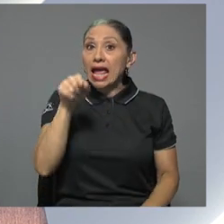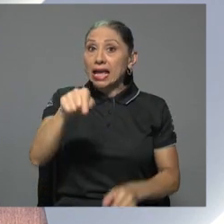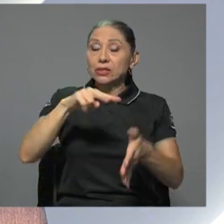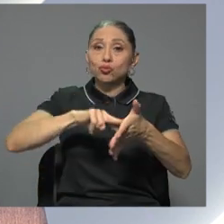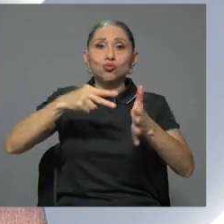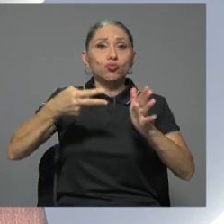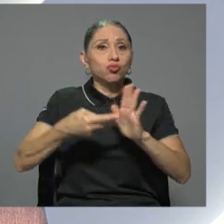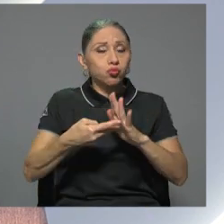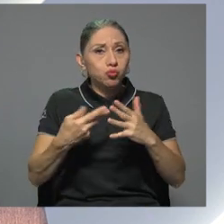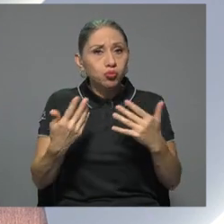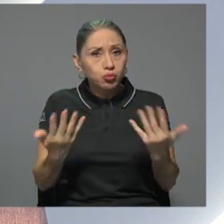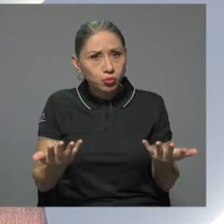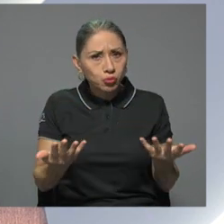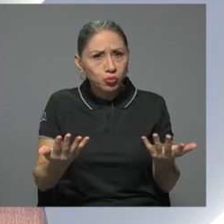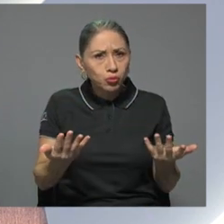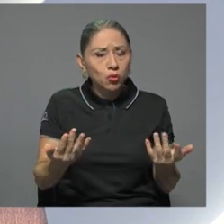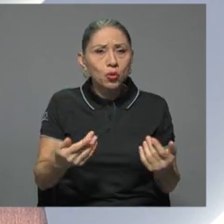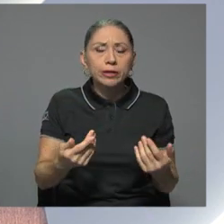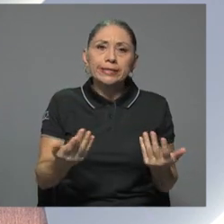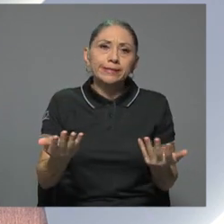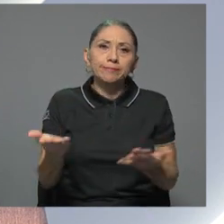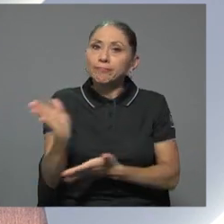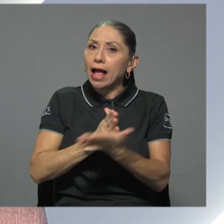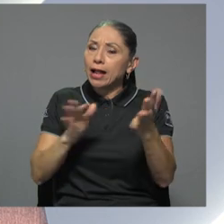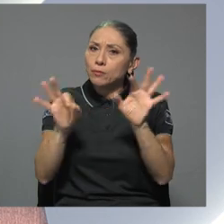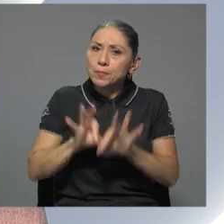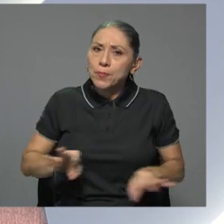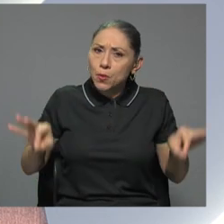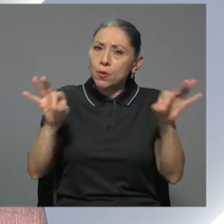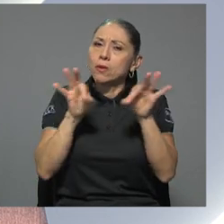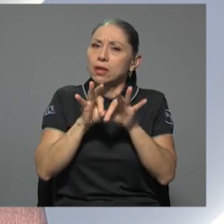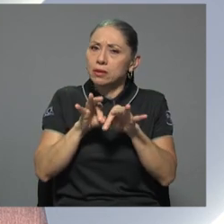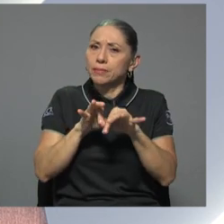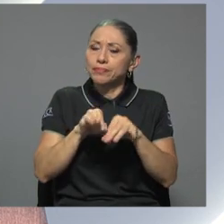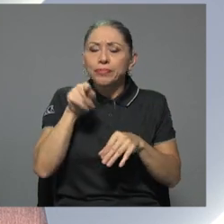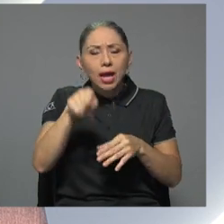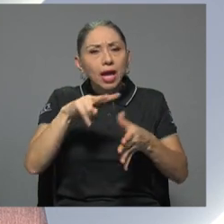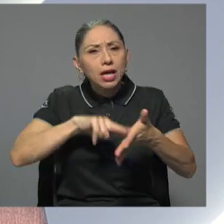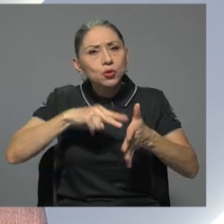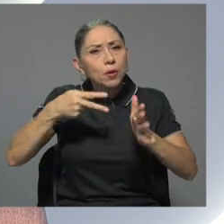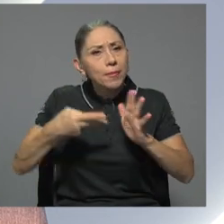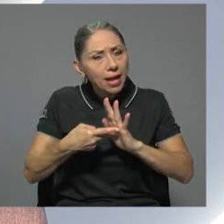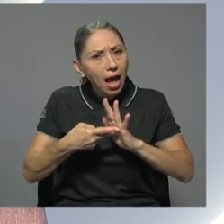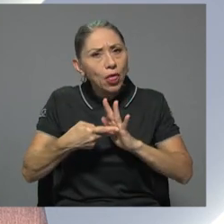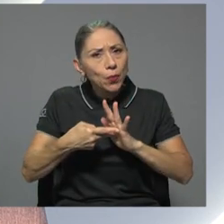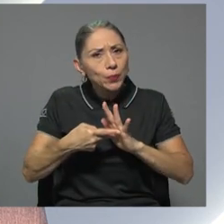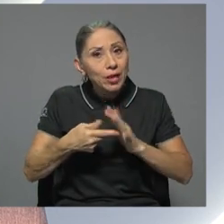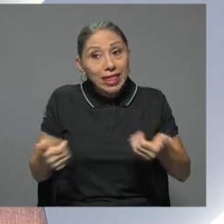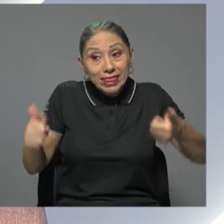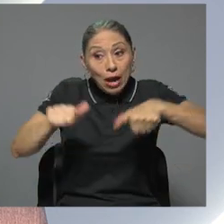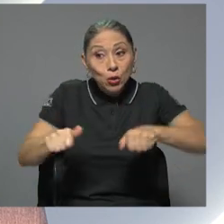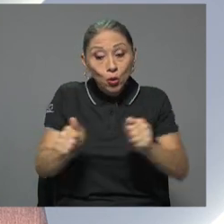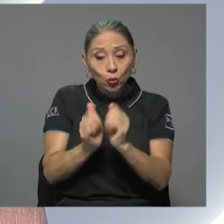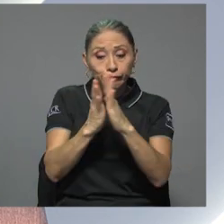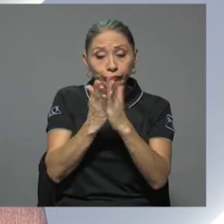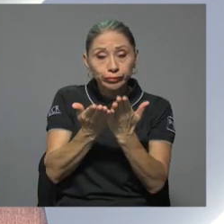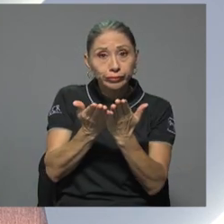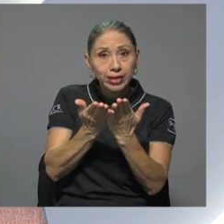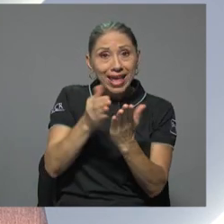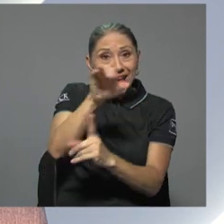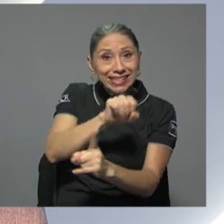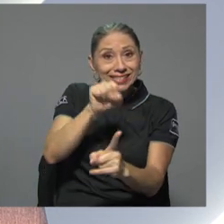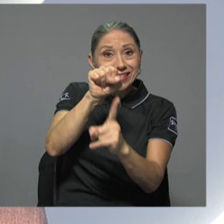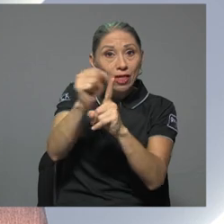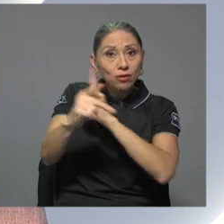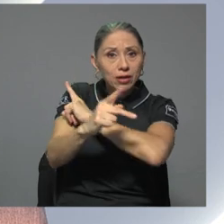y me parece que es importantísimo comentarlo esto implicado según el propio estado de la nación esto lo que